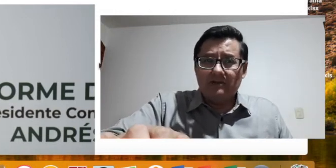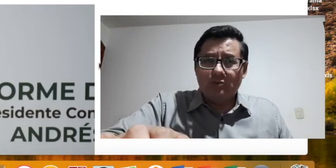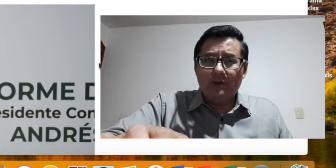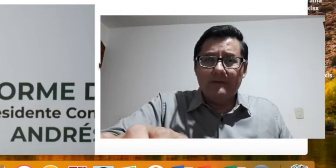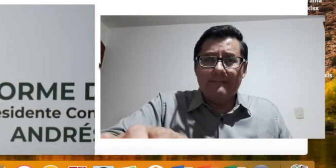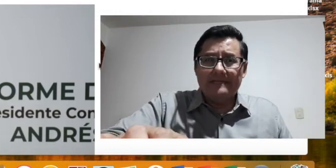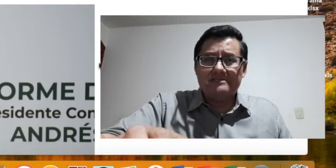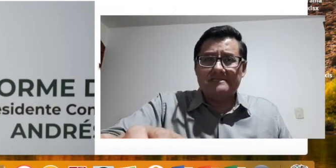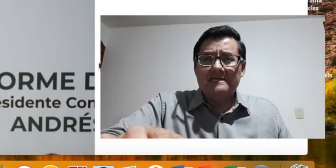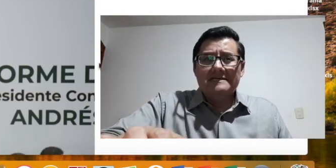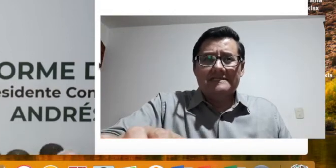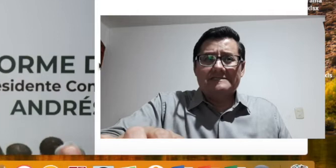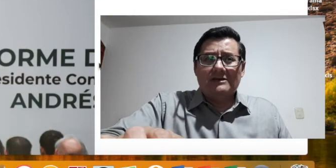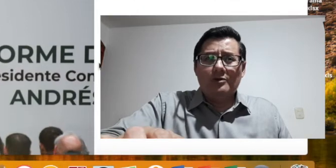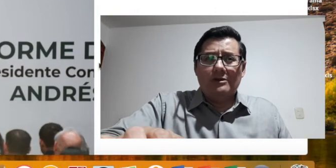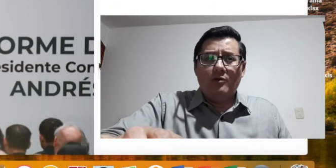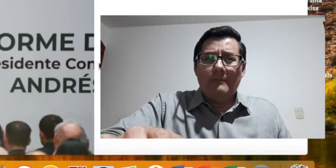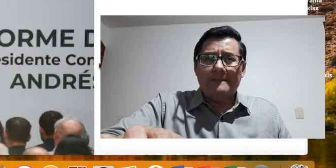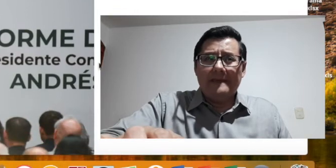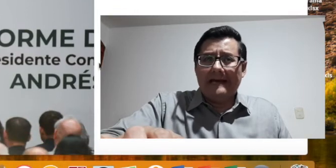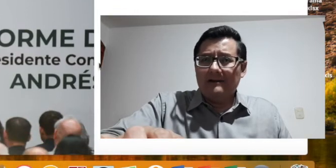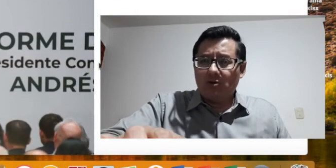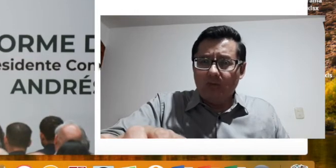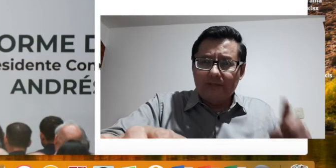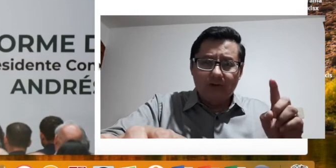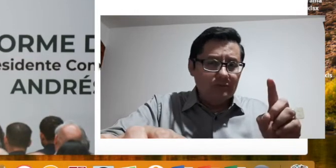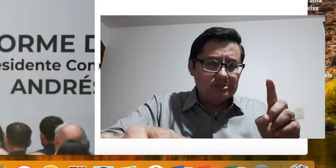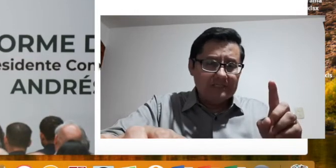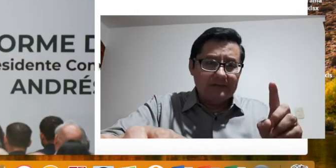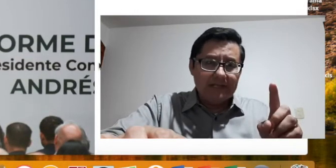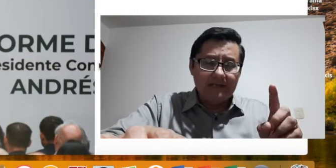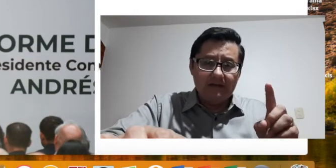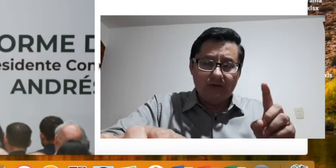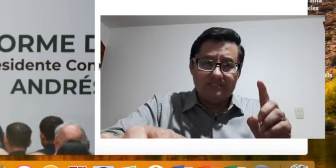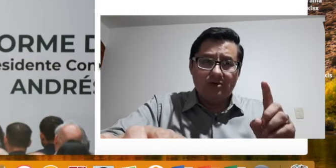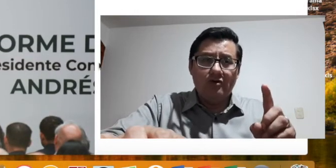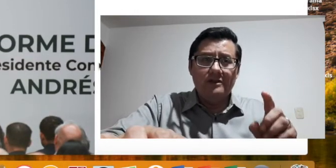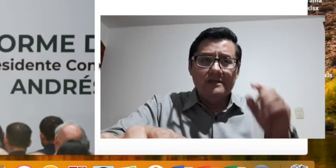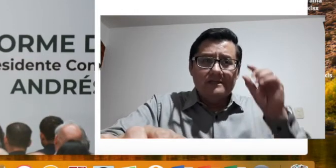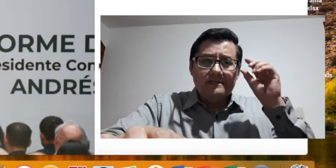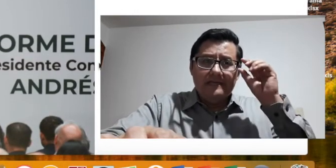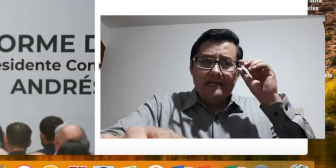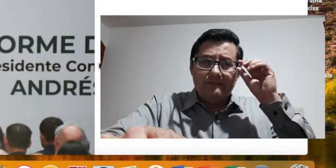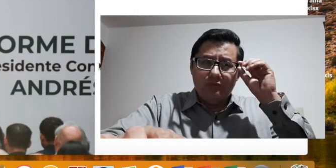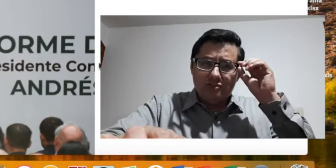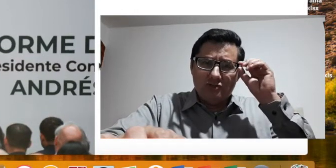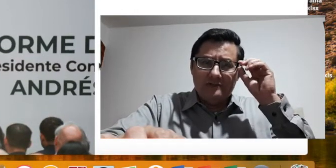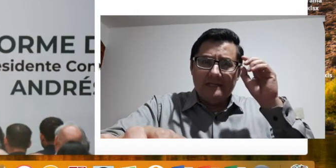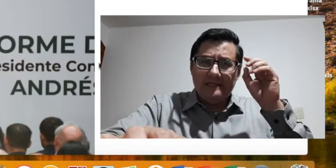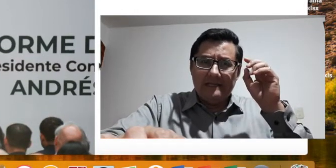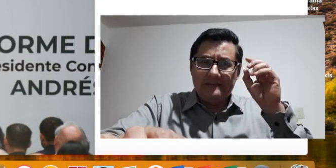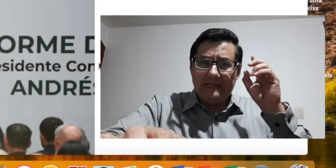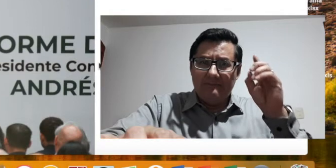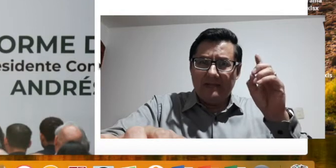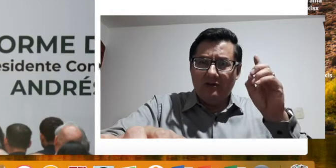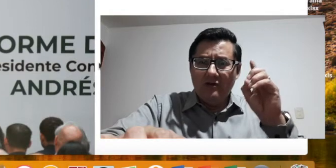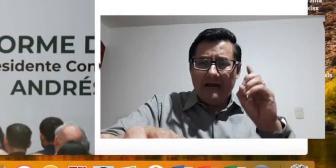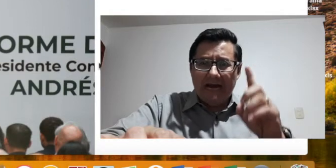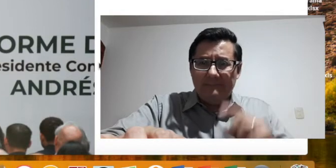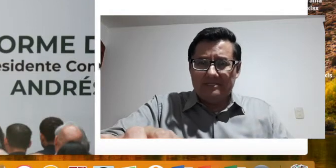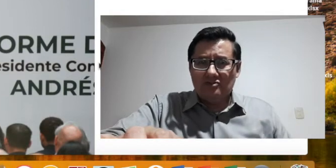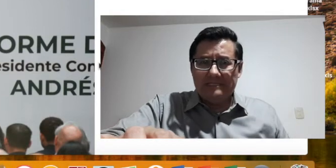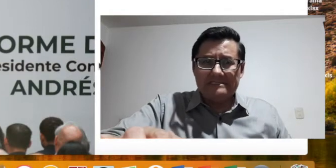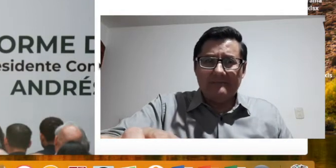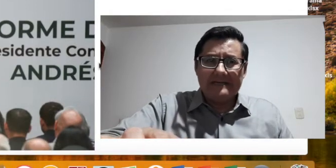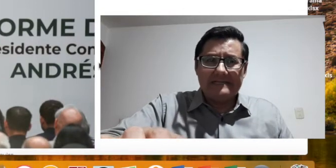en 9 meses. Destacó el combate al robo de combustible, al huachicol, y el impulso del empleo